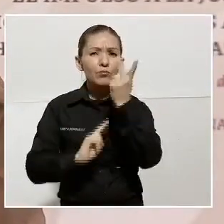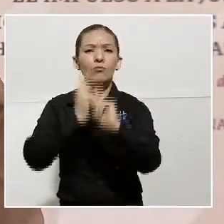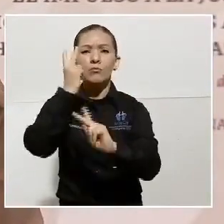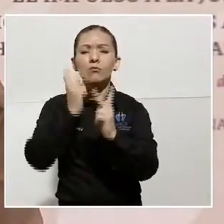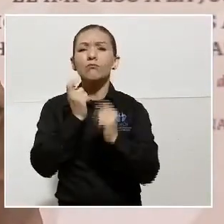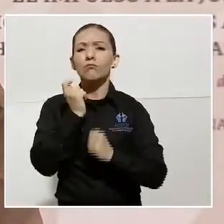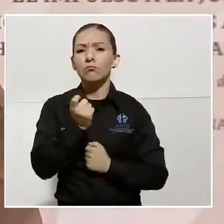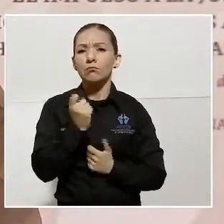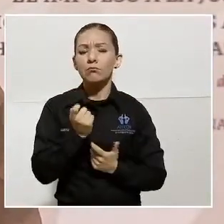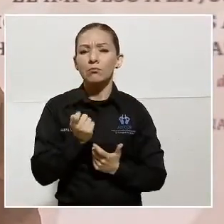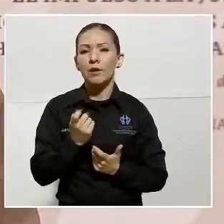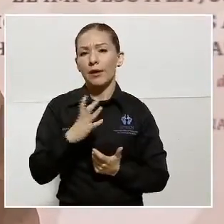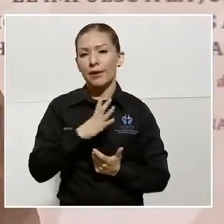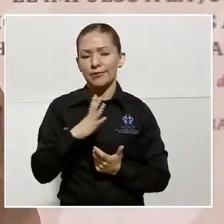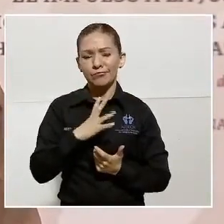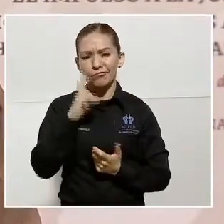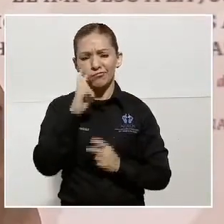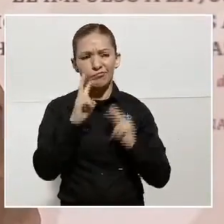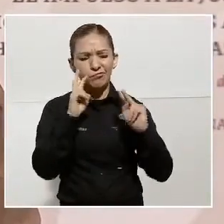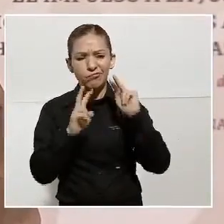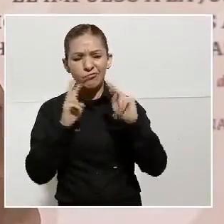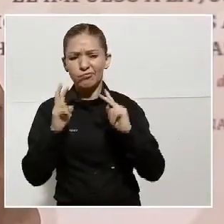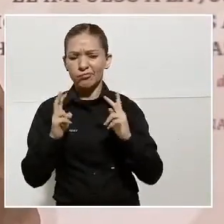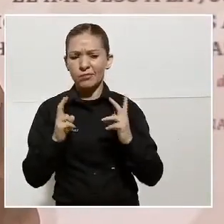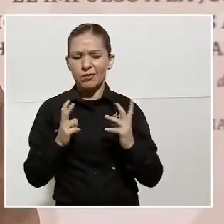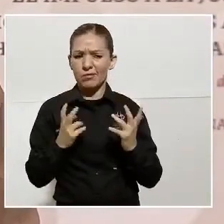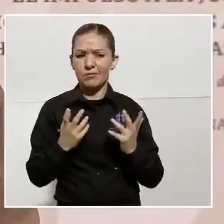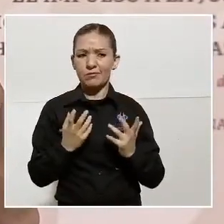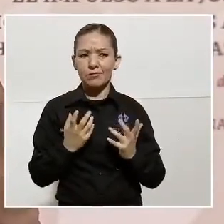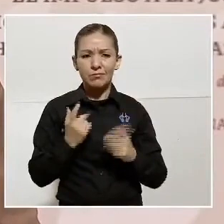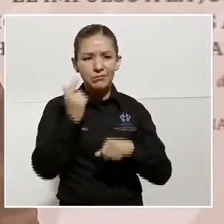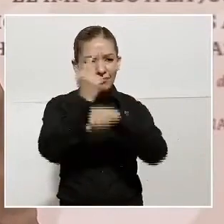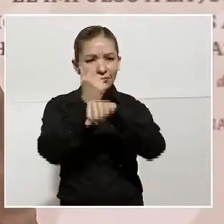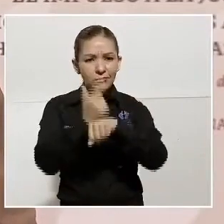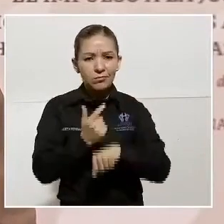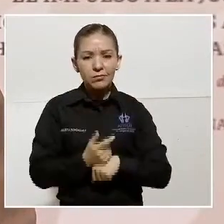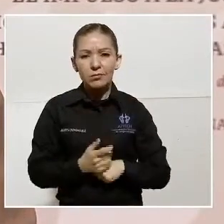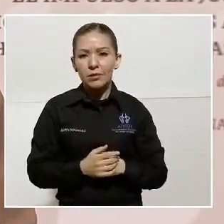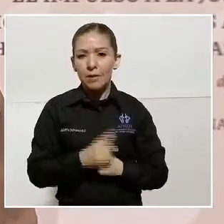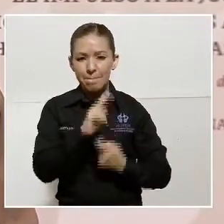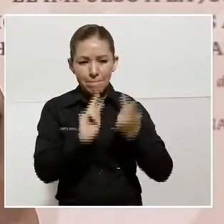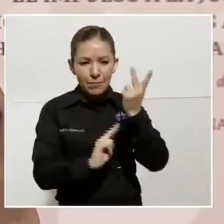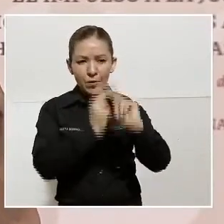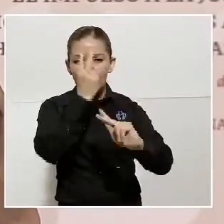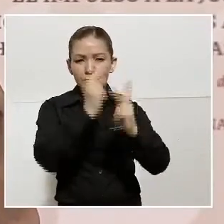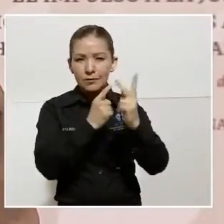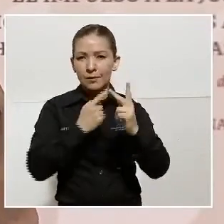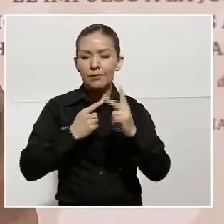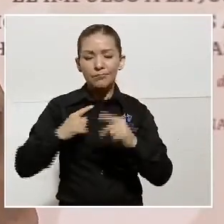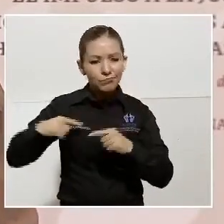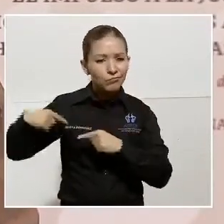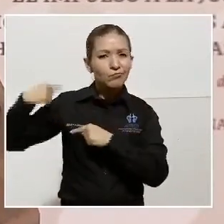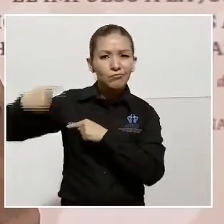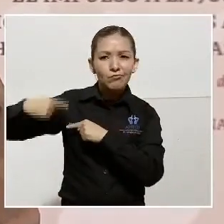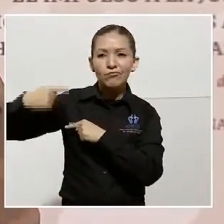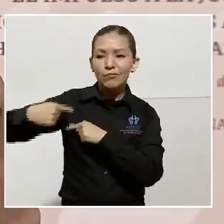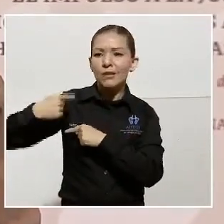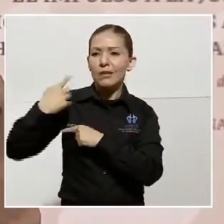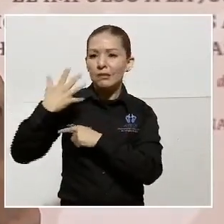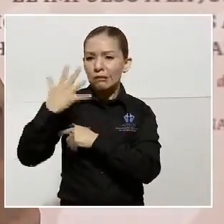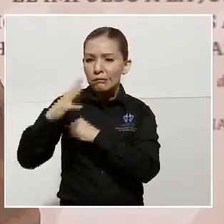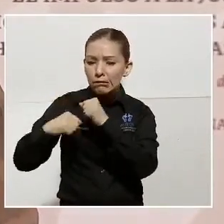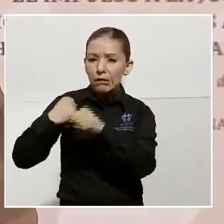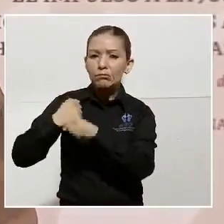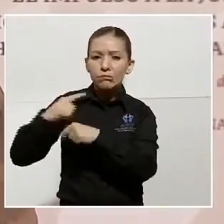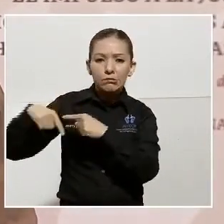patrones claramente distinguibles que la diferencian de otros procesos de violencia en las décadas posteriores y sobre el